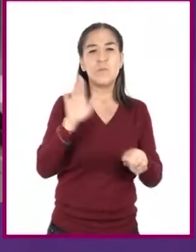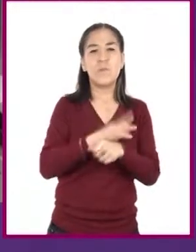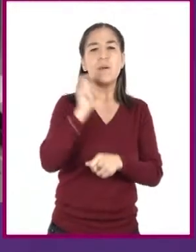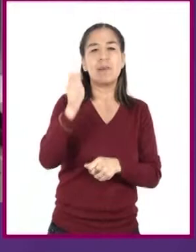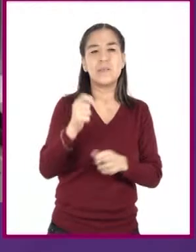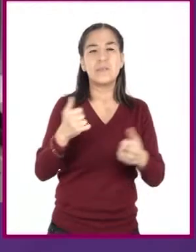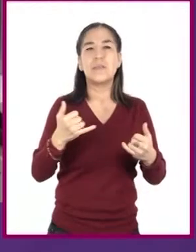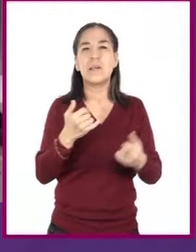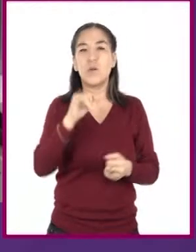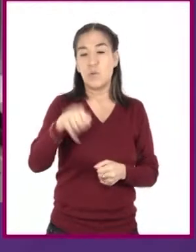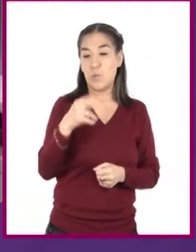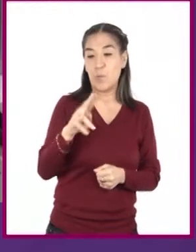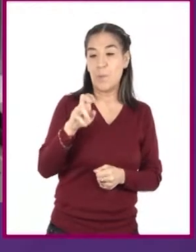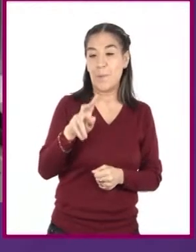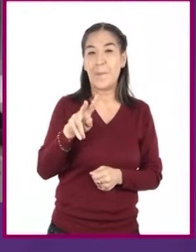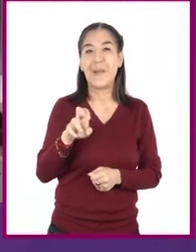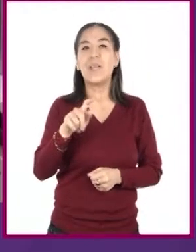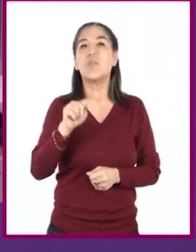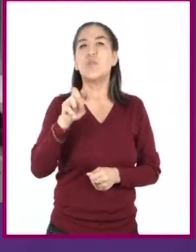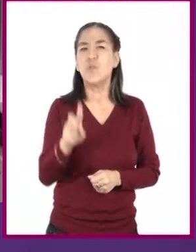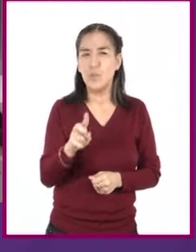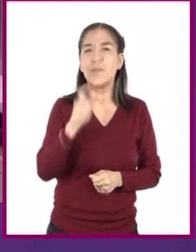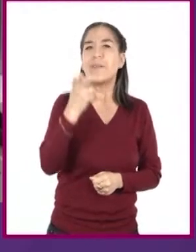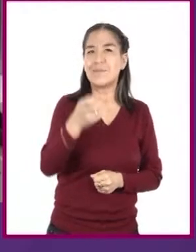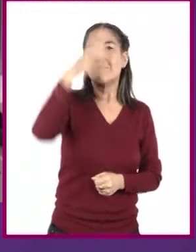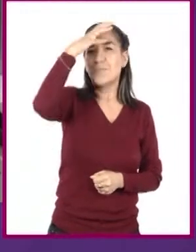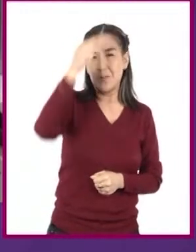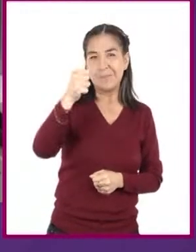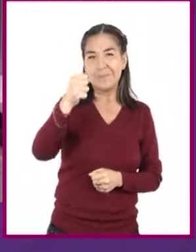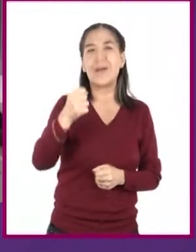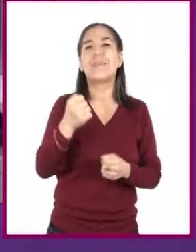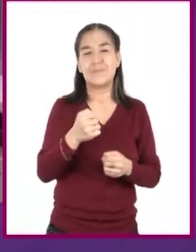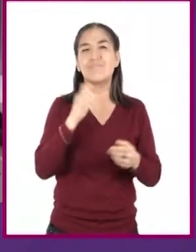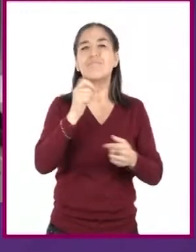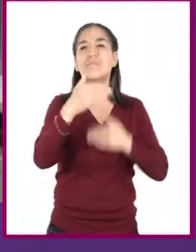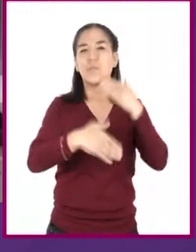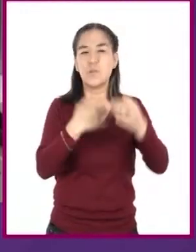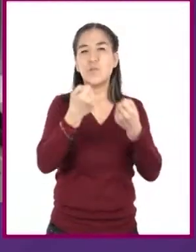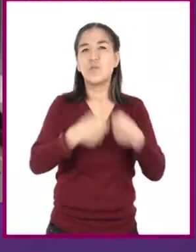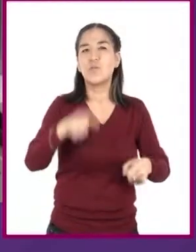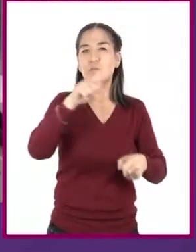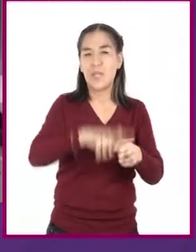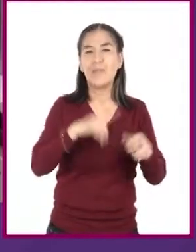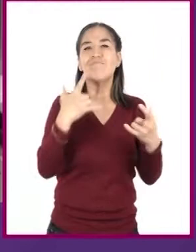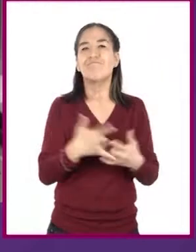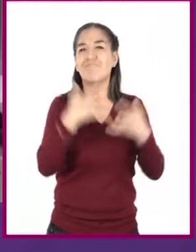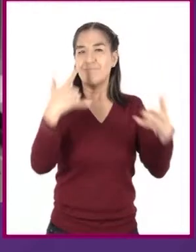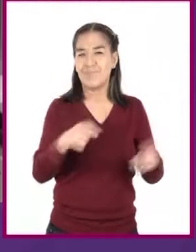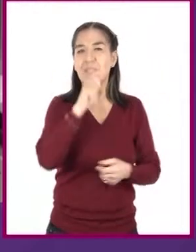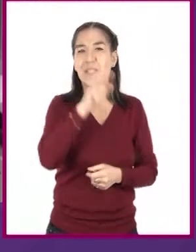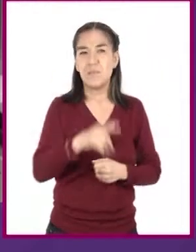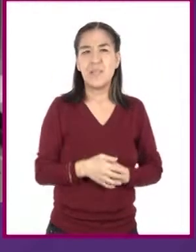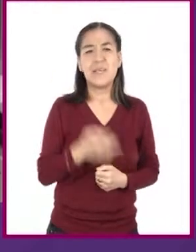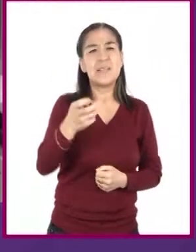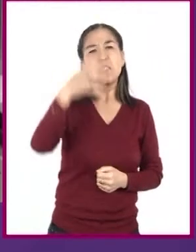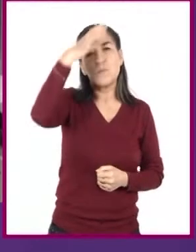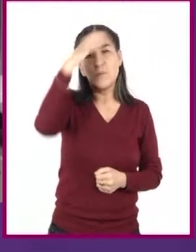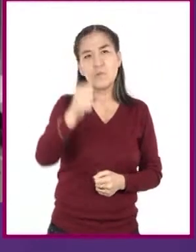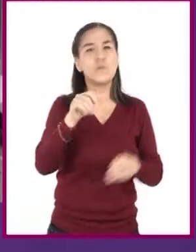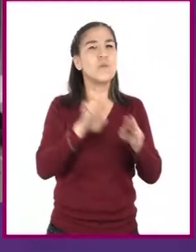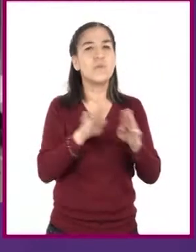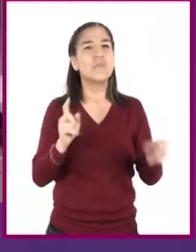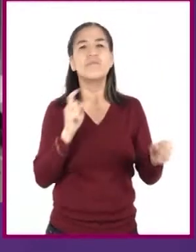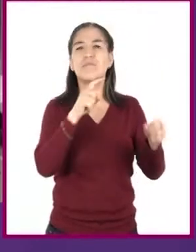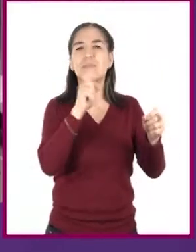juventud, ahora sí como concepto, se construye social e históricamente. El concepto está anclado